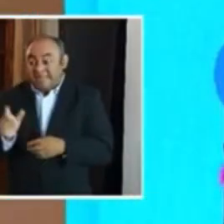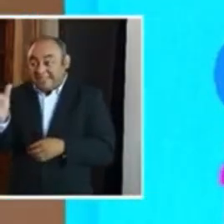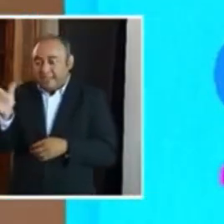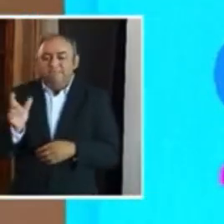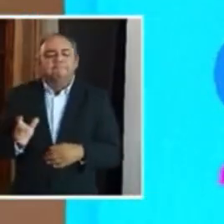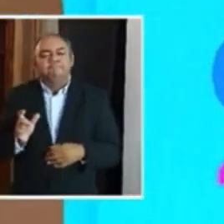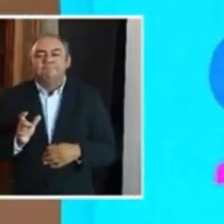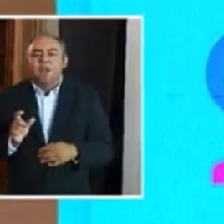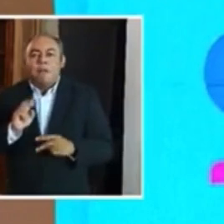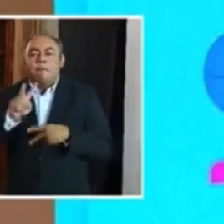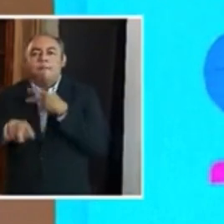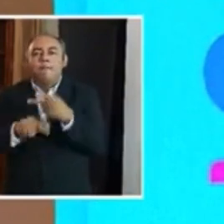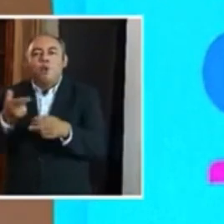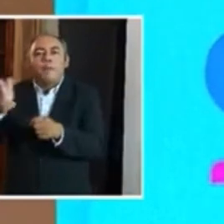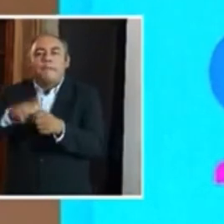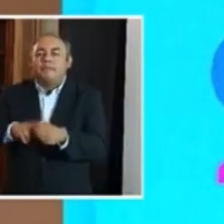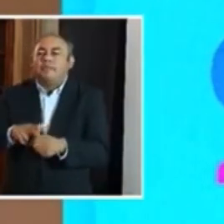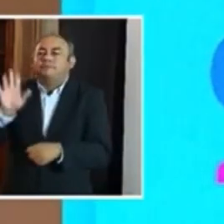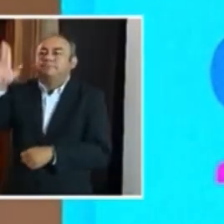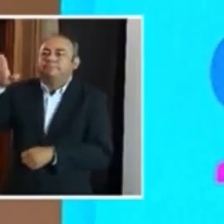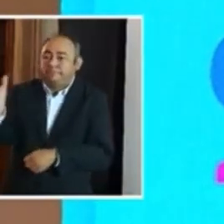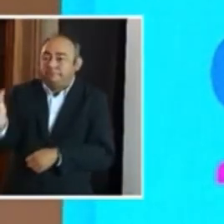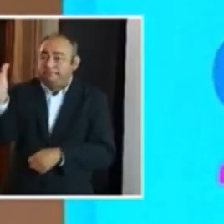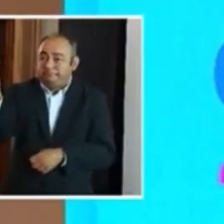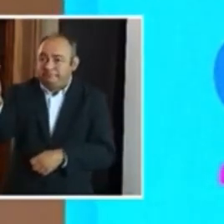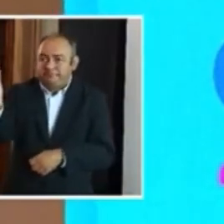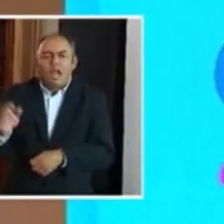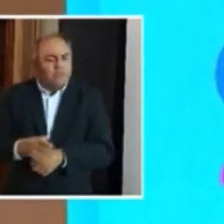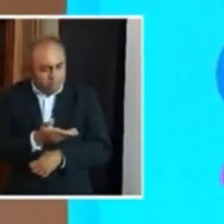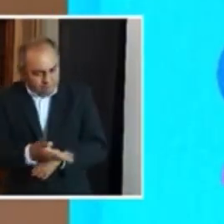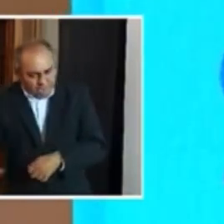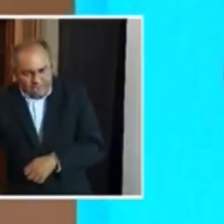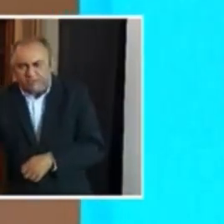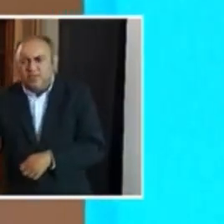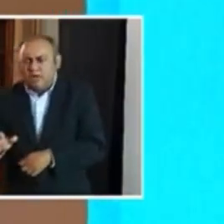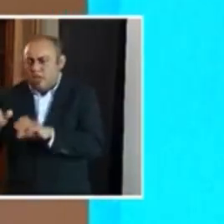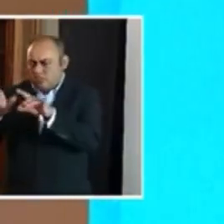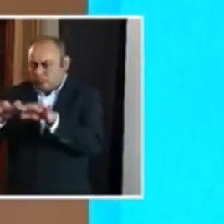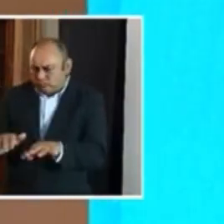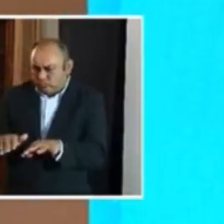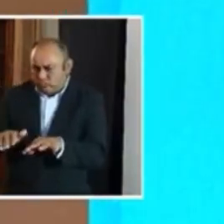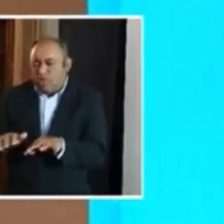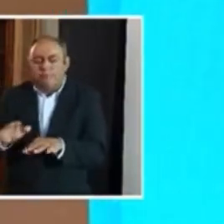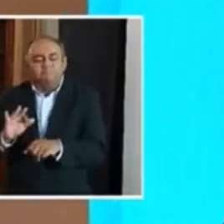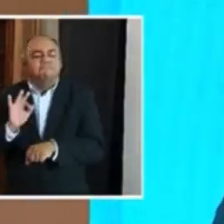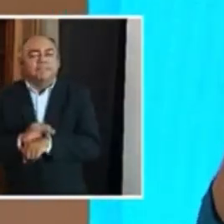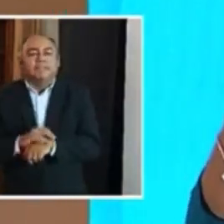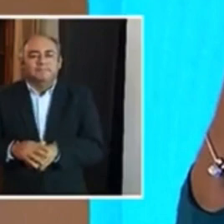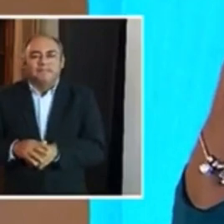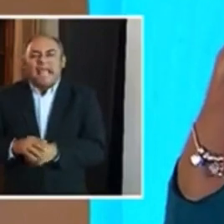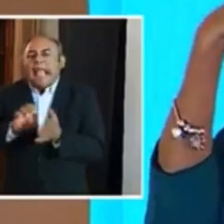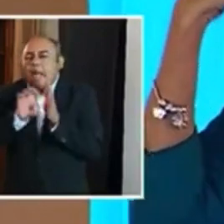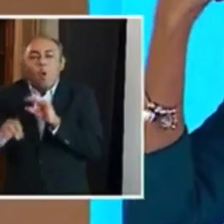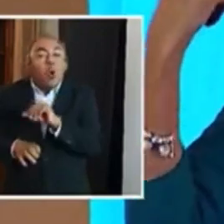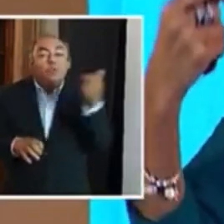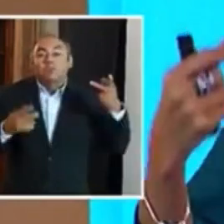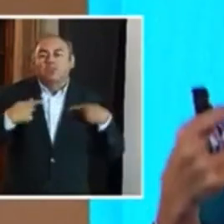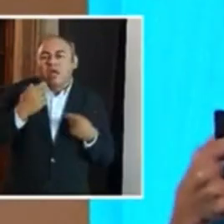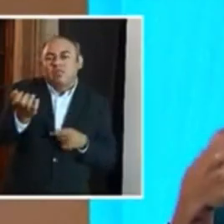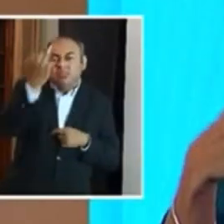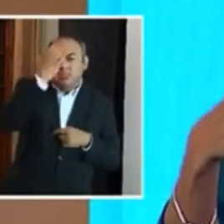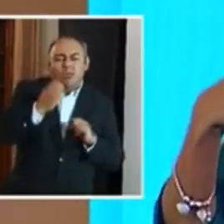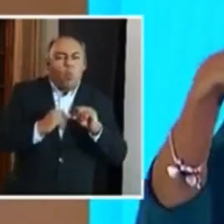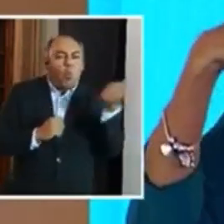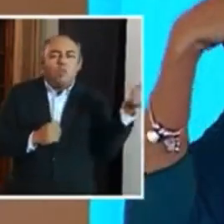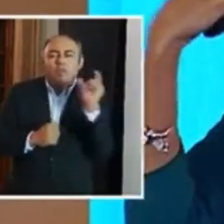y recibir la atención médica gratuita si llegan con otra tarjeta que no es la original